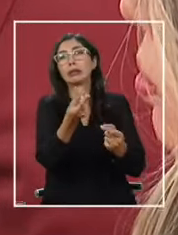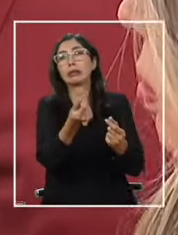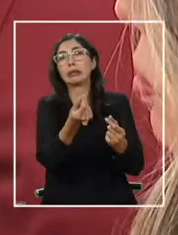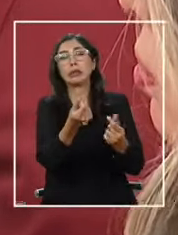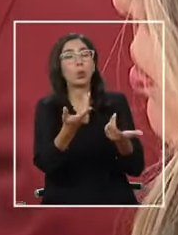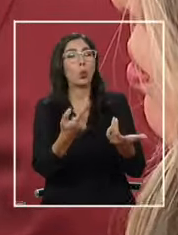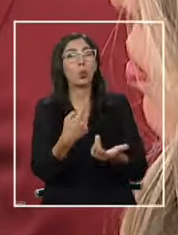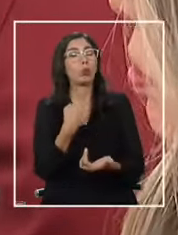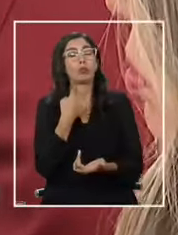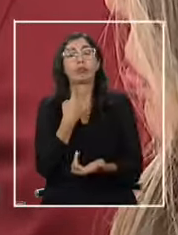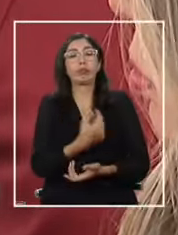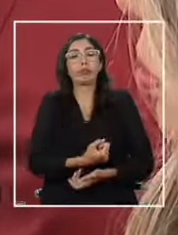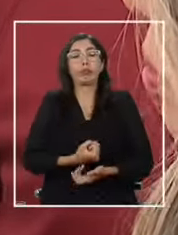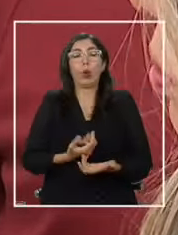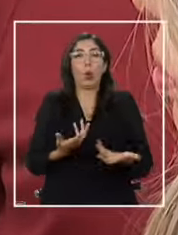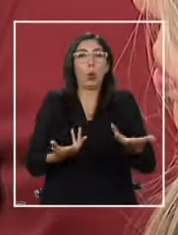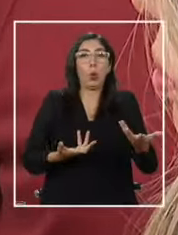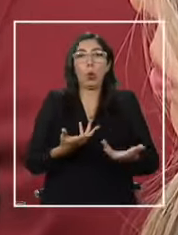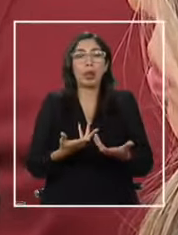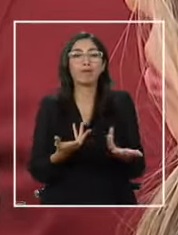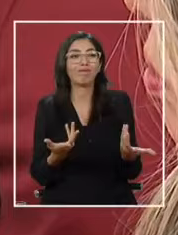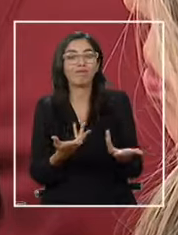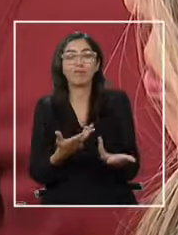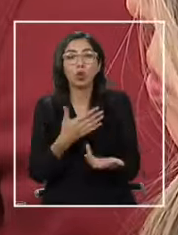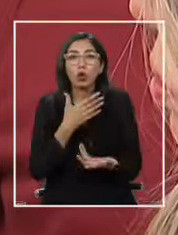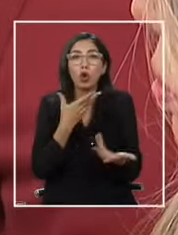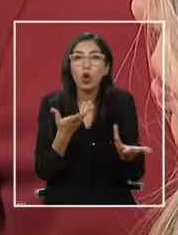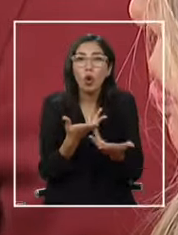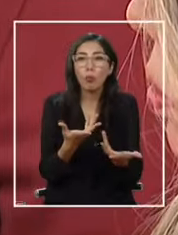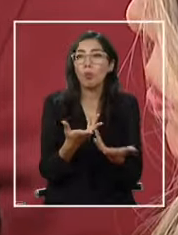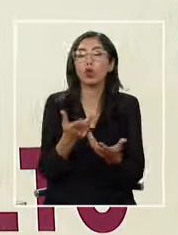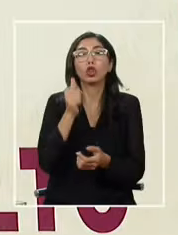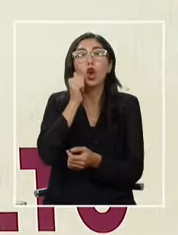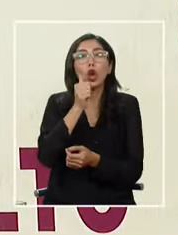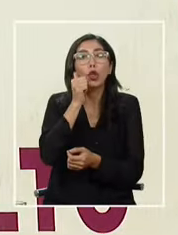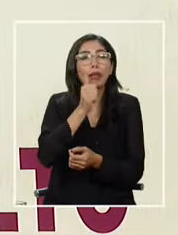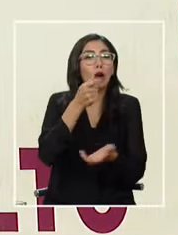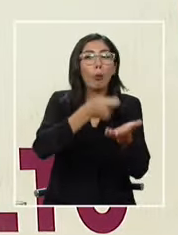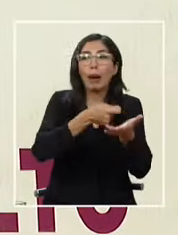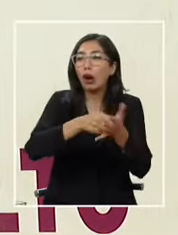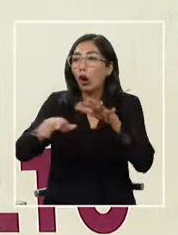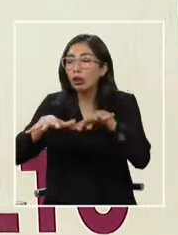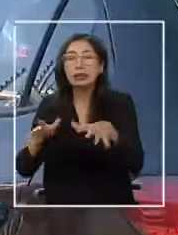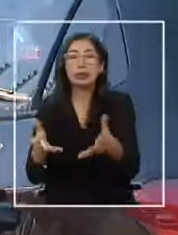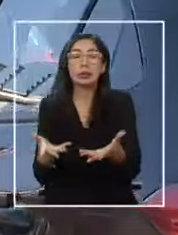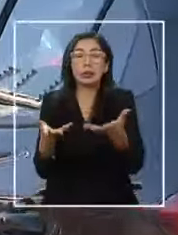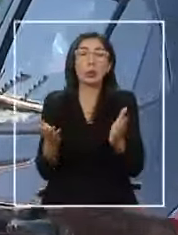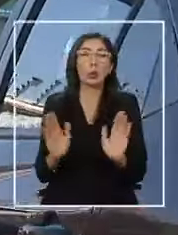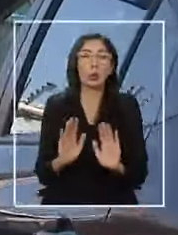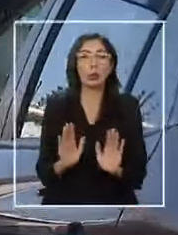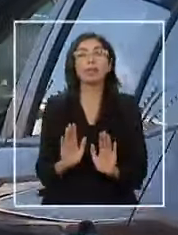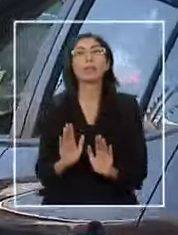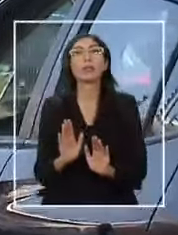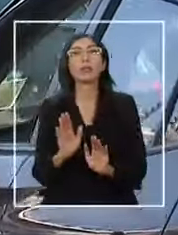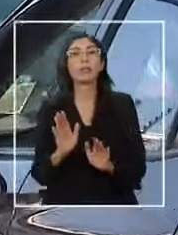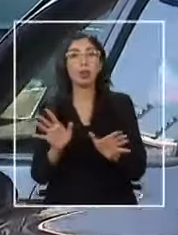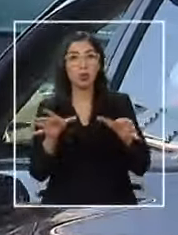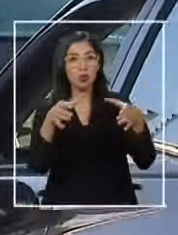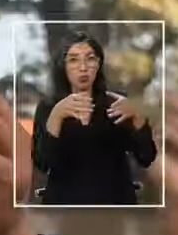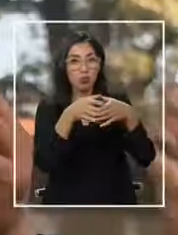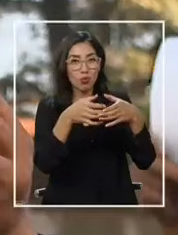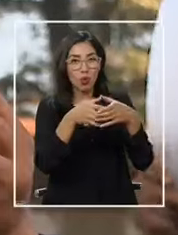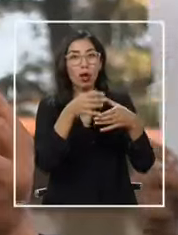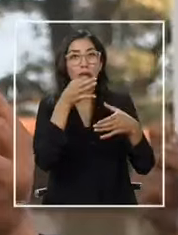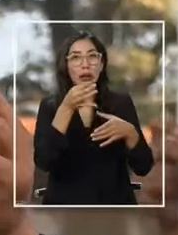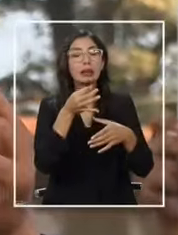son insostenibles para nuestro rubro, para poder llevar el sustento diario a nuestro hogar. El gremio asegura que hay una promesa de la campaña